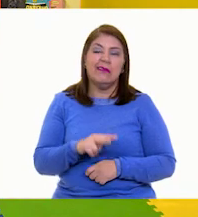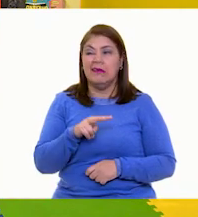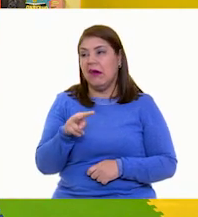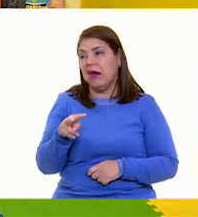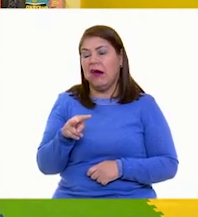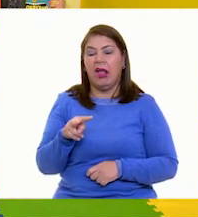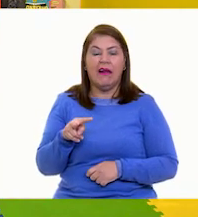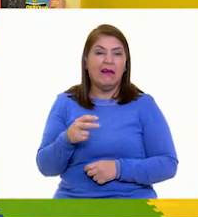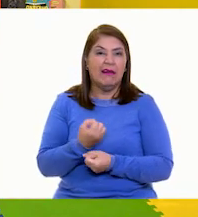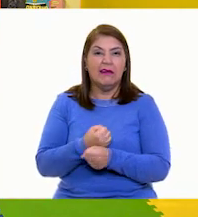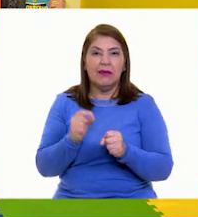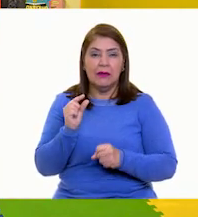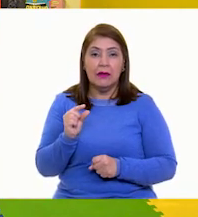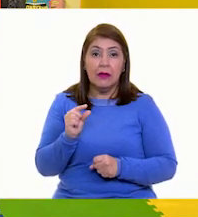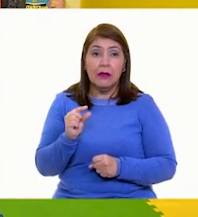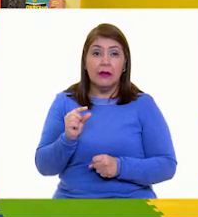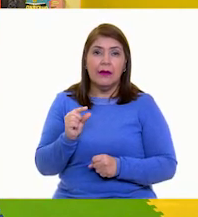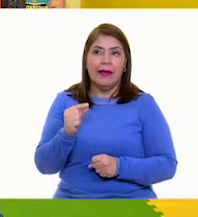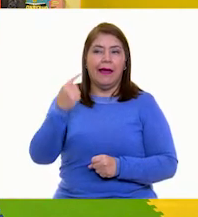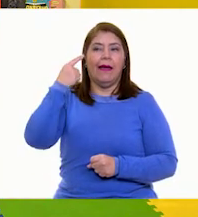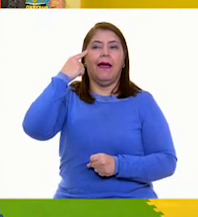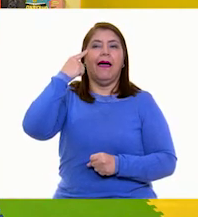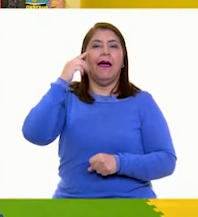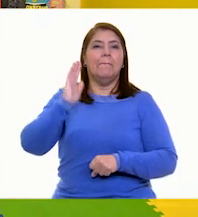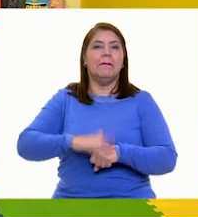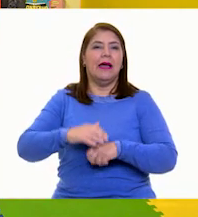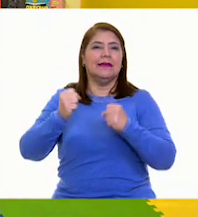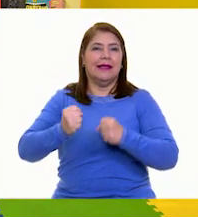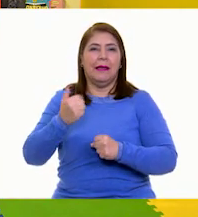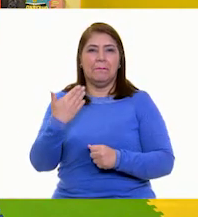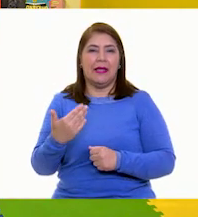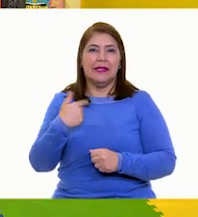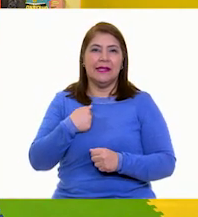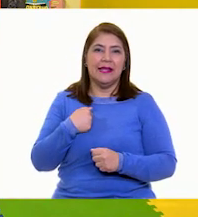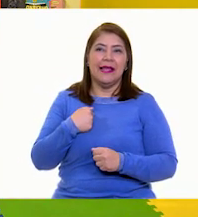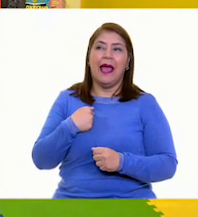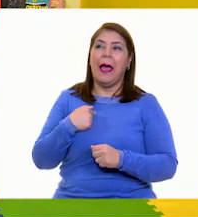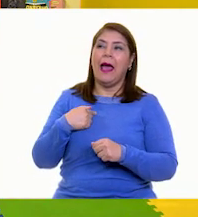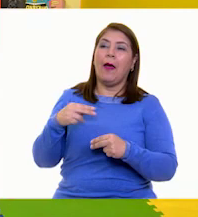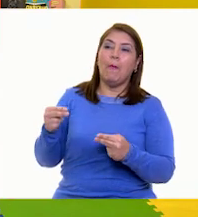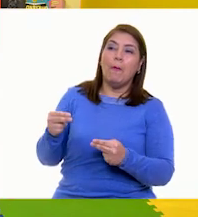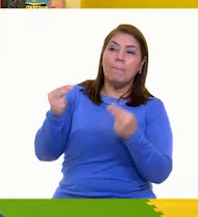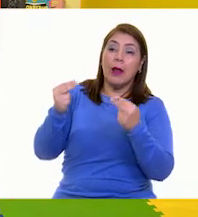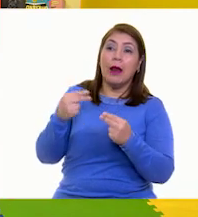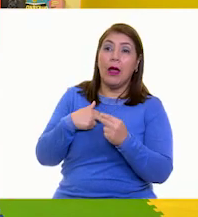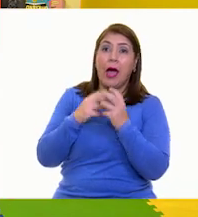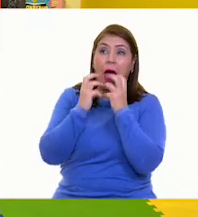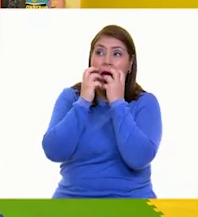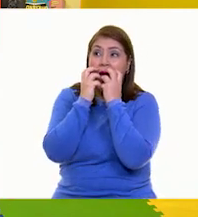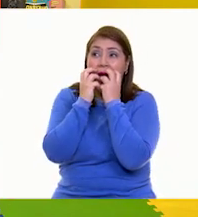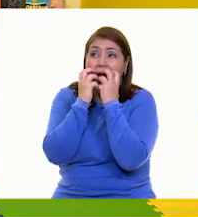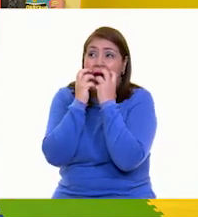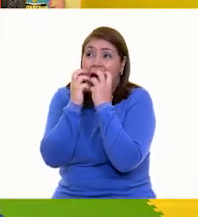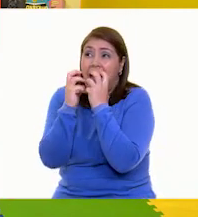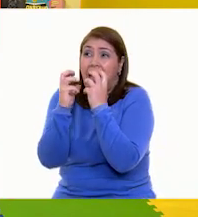Entonces, decidió hacerles una broma a sus amigos y gritó muy fuerte que había un